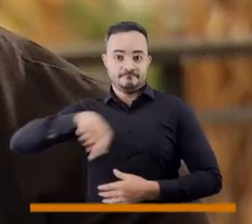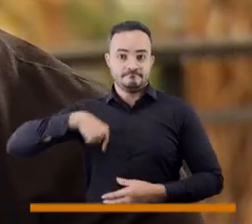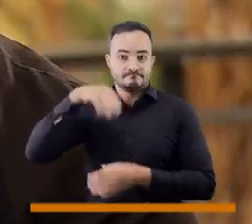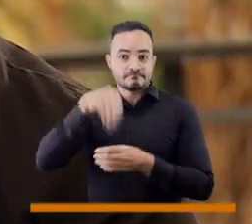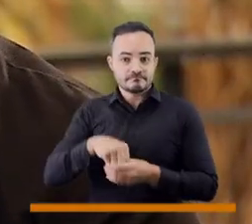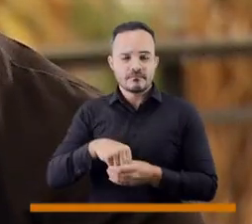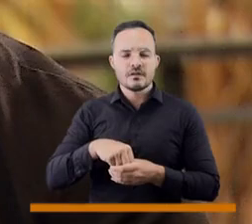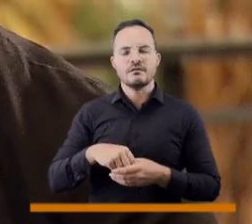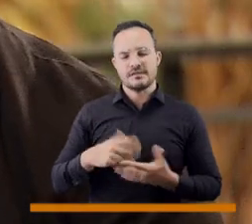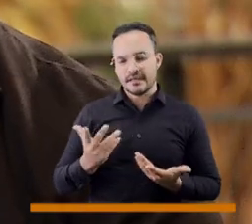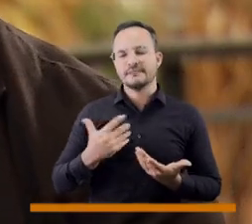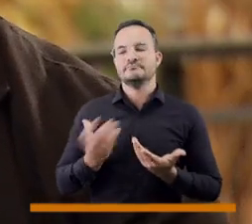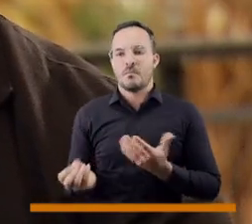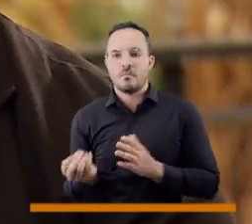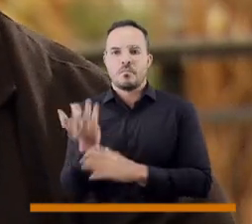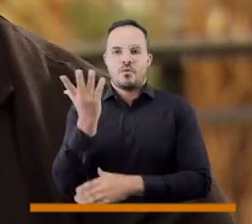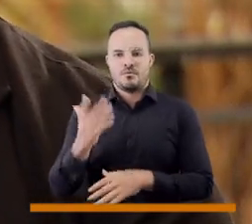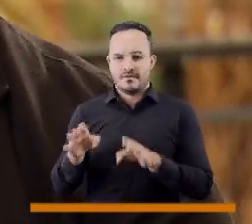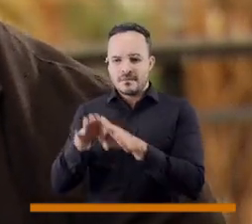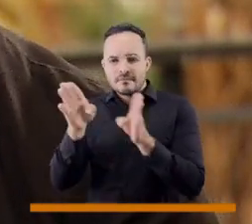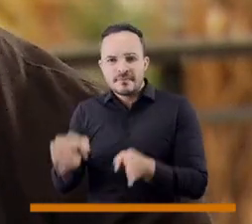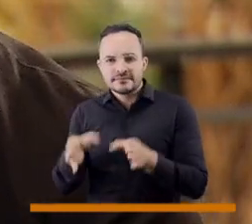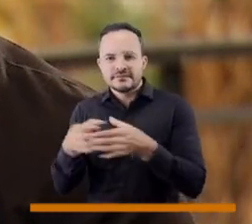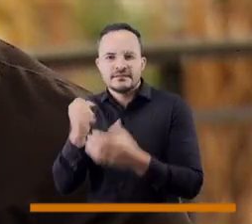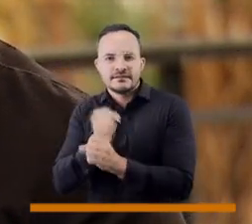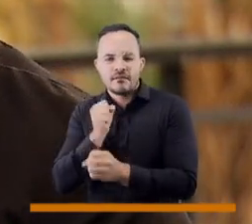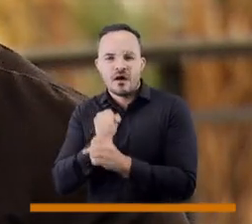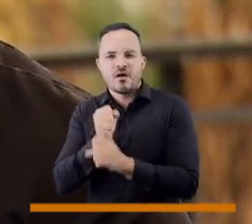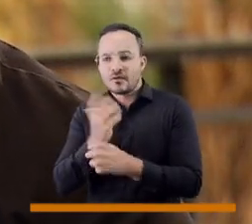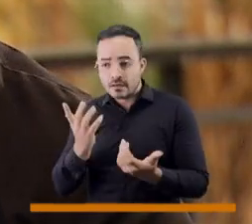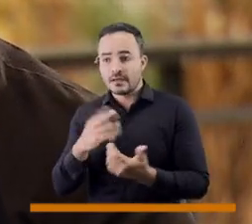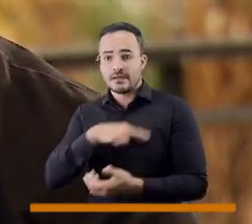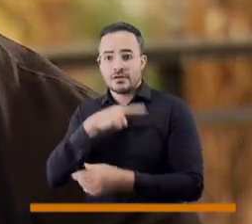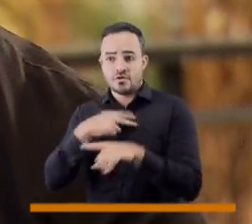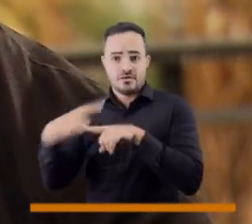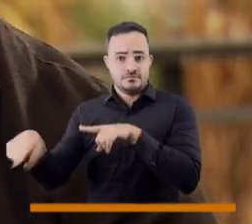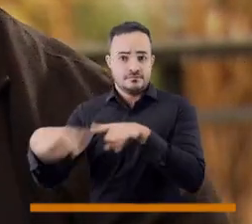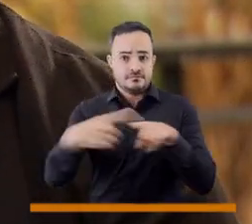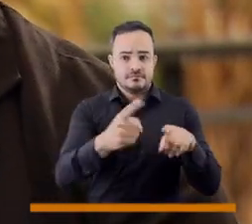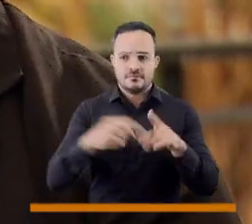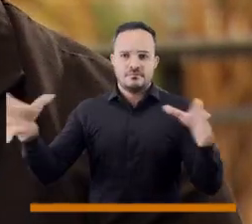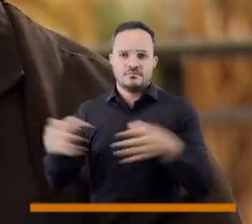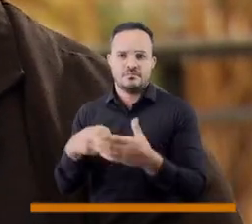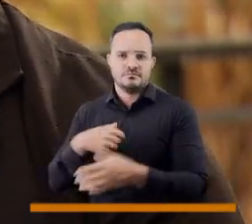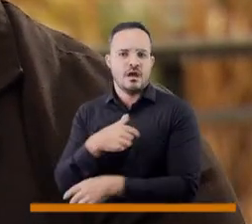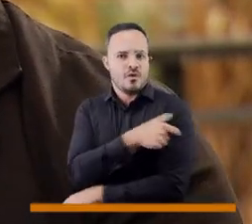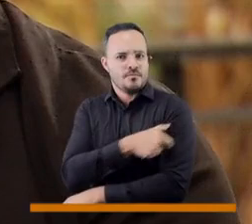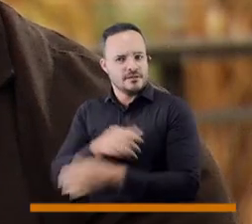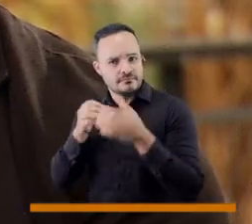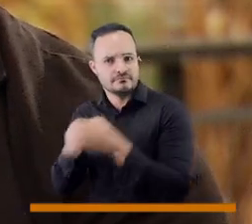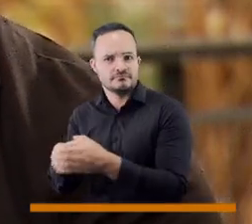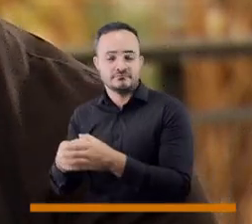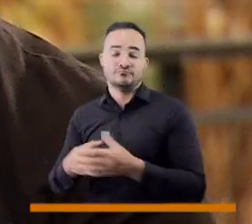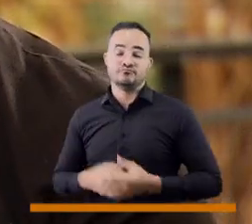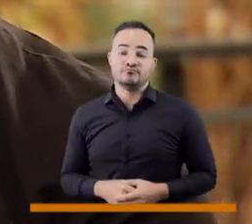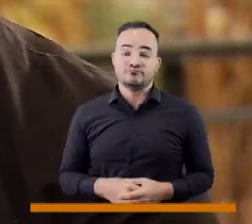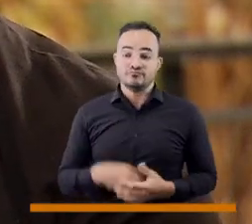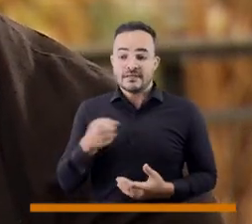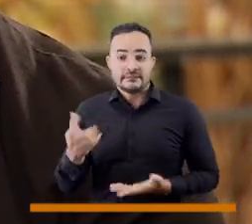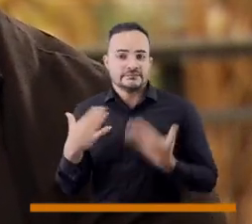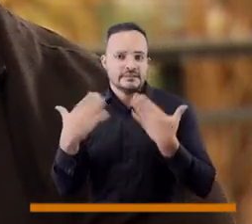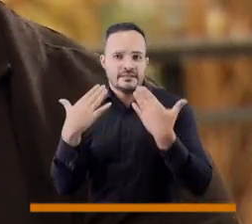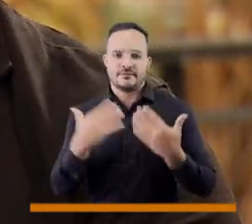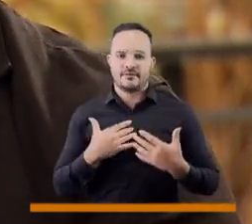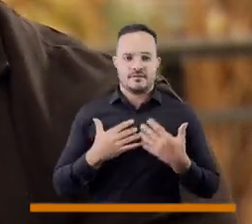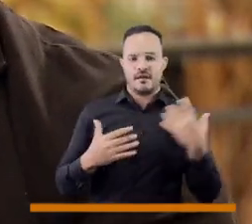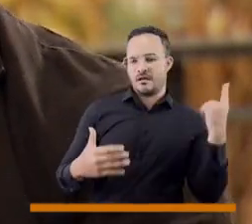venido conformando lo que son las mesas comunales interreligiosas, en donde hemos podido acercarnos a los